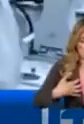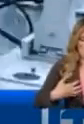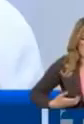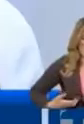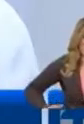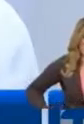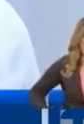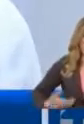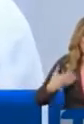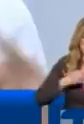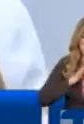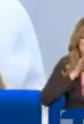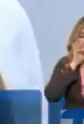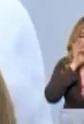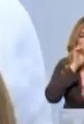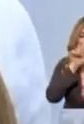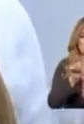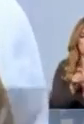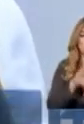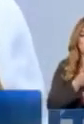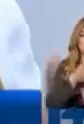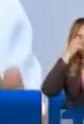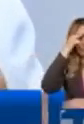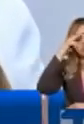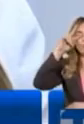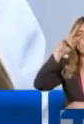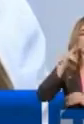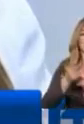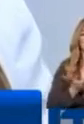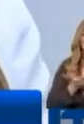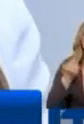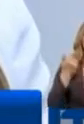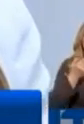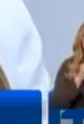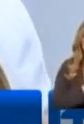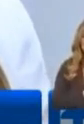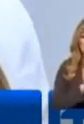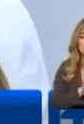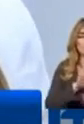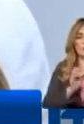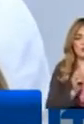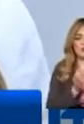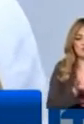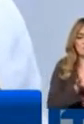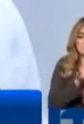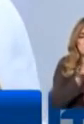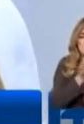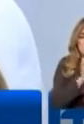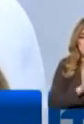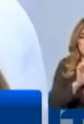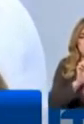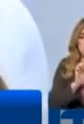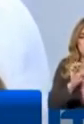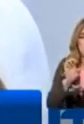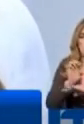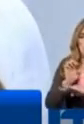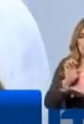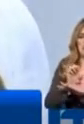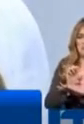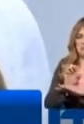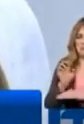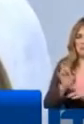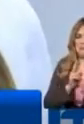de las personas. Para México, una prueba que pueda detectar por lo menos 250 copias es aceptable. En Ecuador no tenemos tal